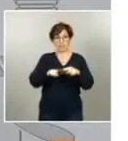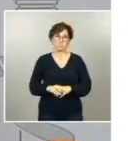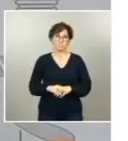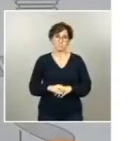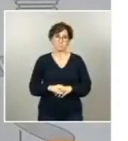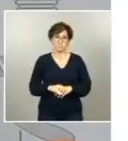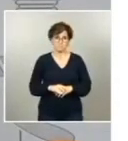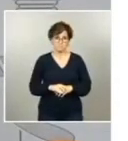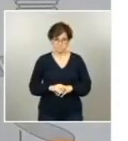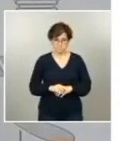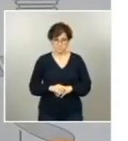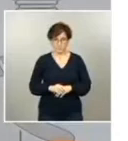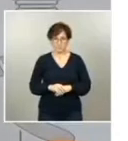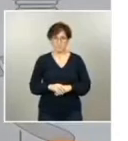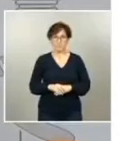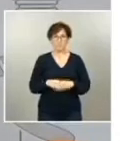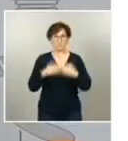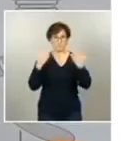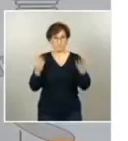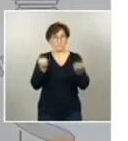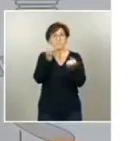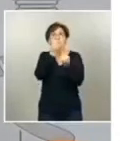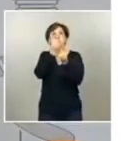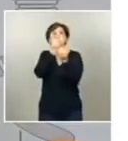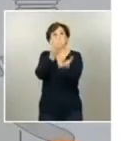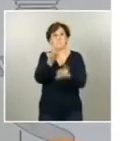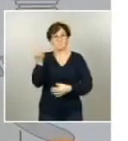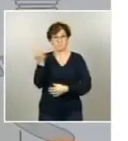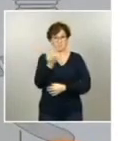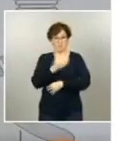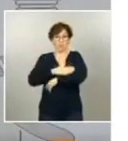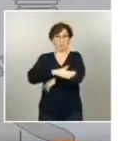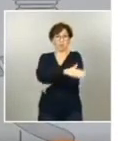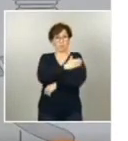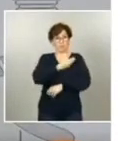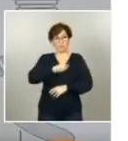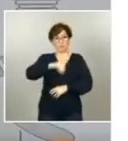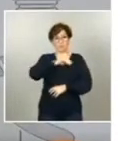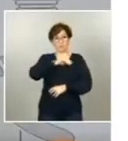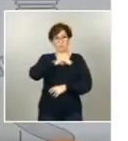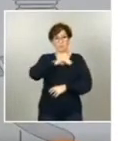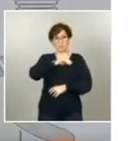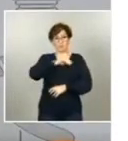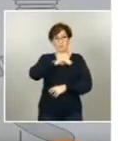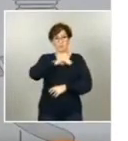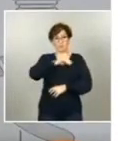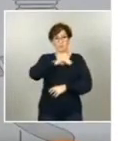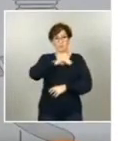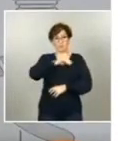alarma. Que el Gobierno de España solicitará al Congreso de los Diputados una nueva prórroga del estado de alarma.